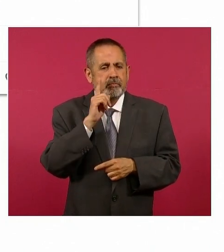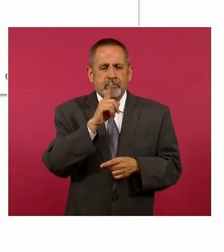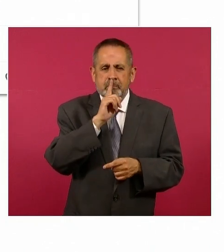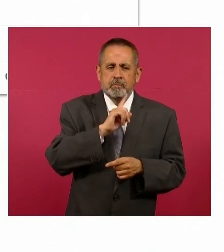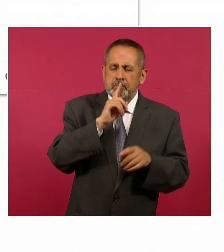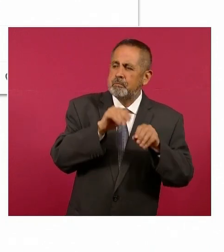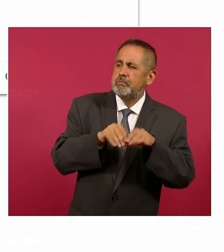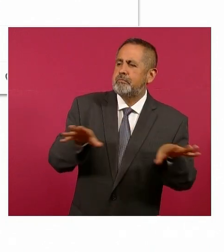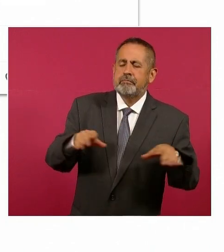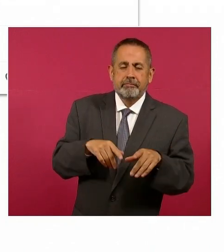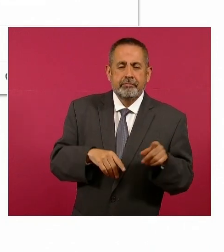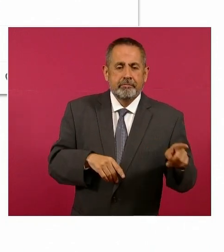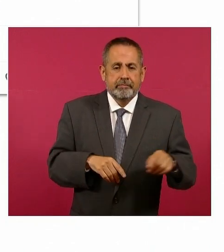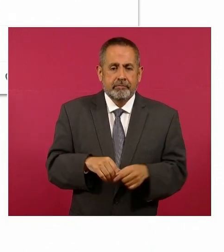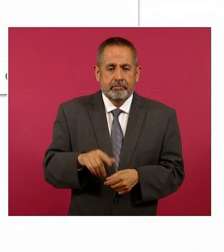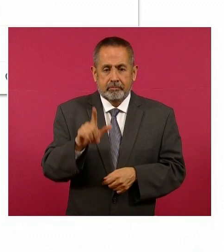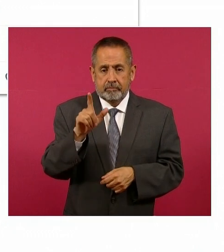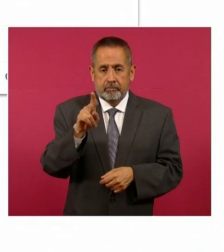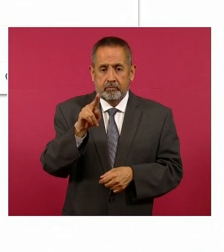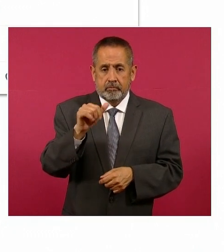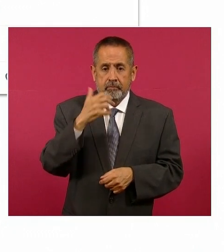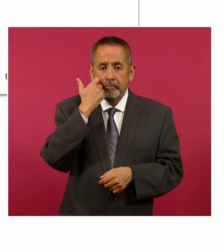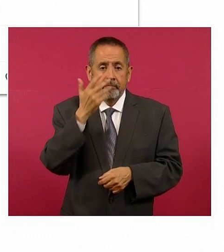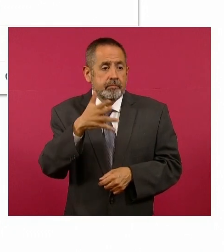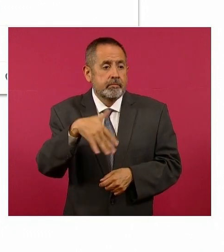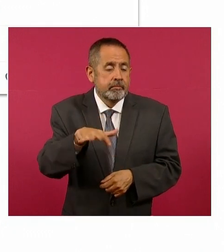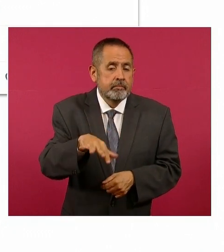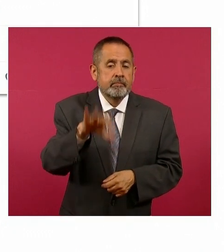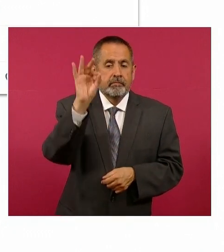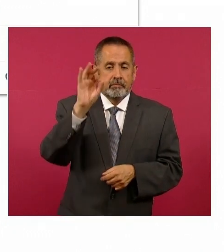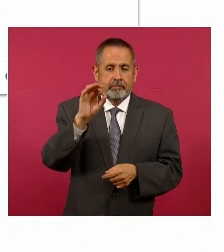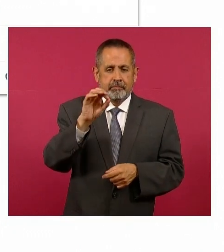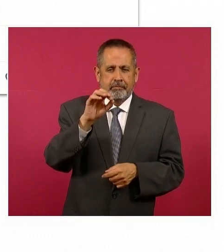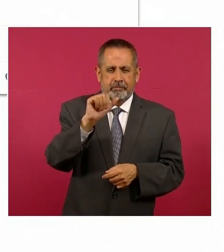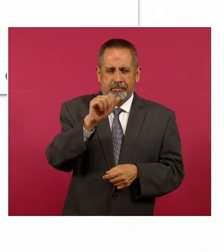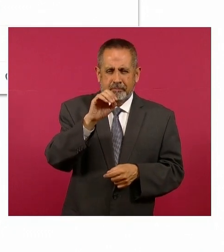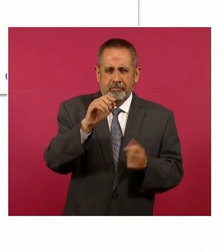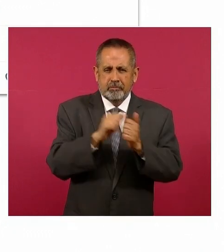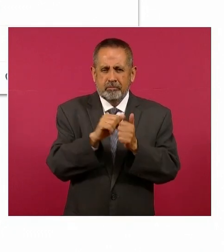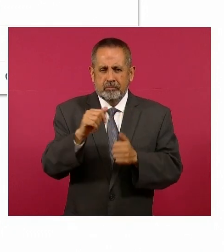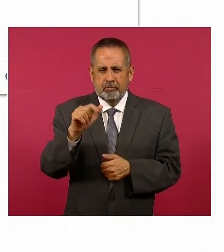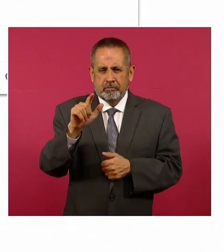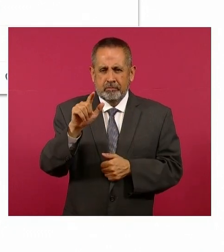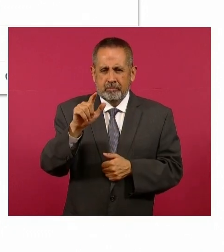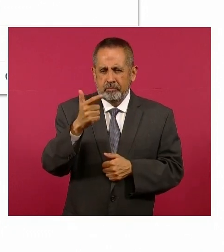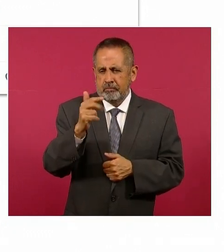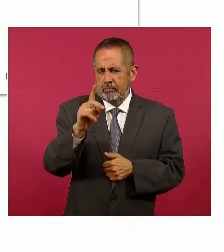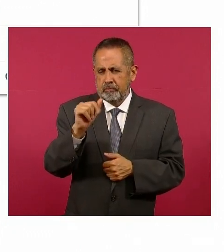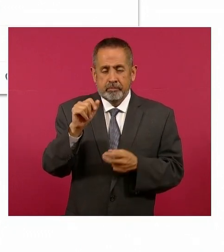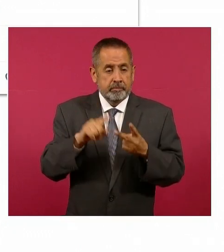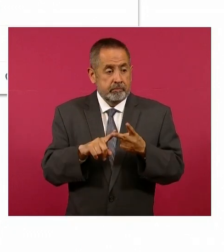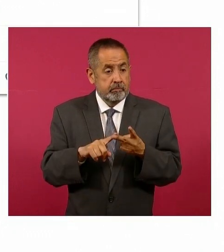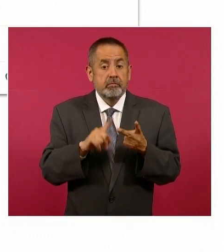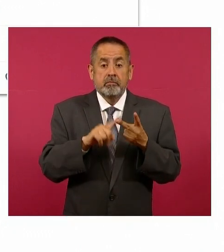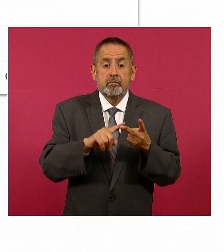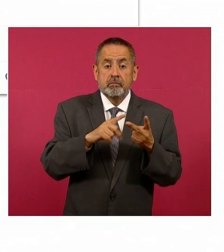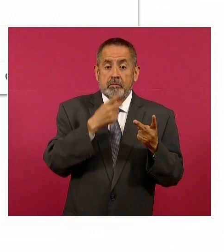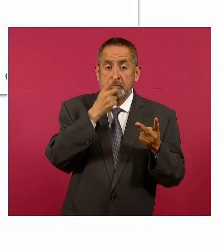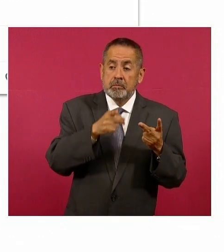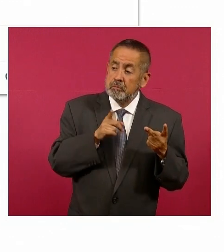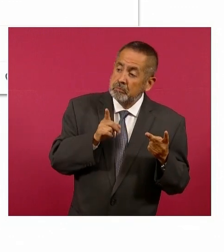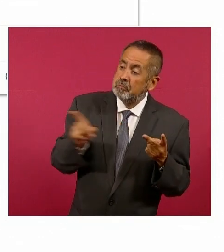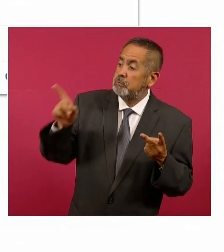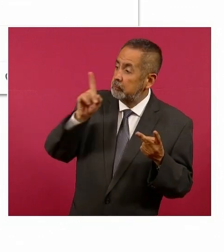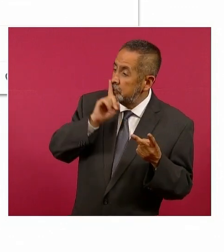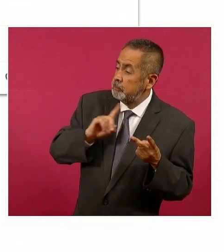mentira. Luna busca una foto de AMLO con Guadalupe Tadei. Luna publica la foto diciendo mentiroso a